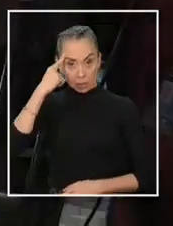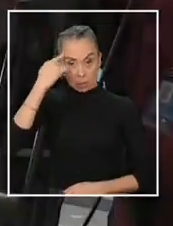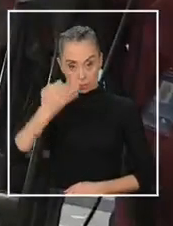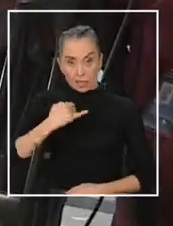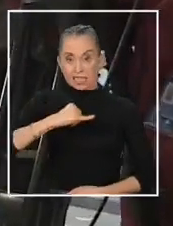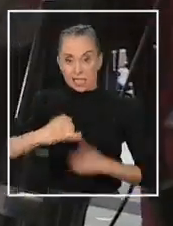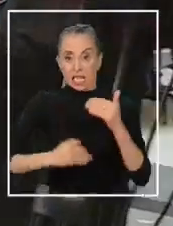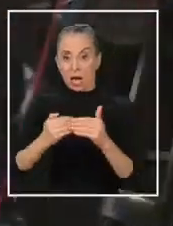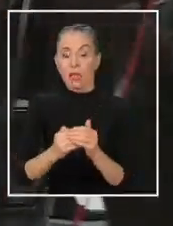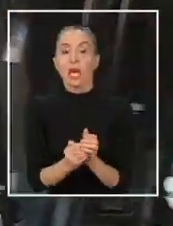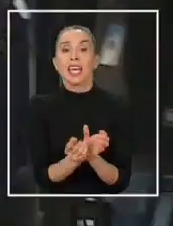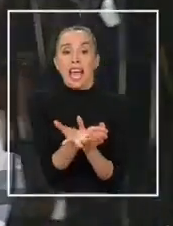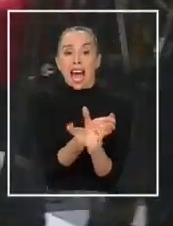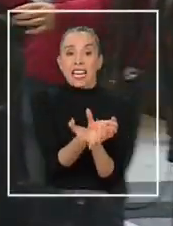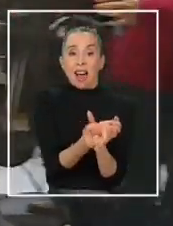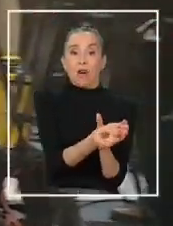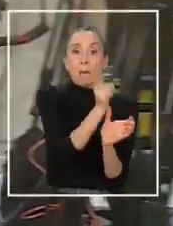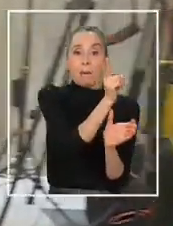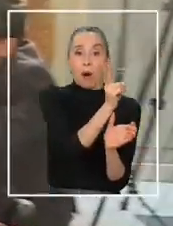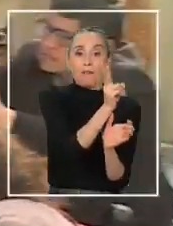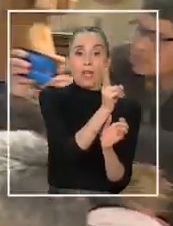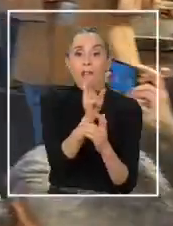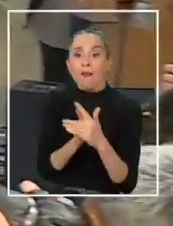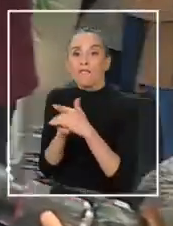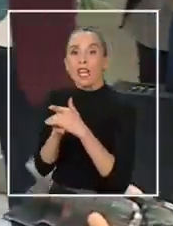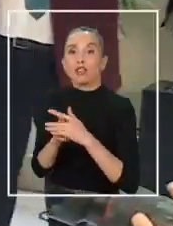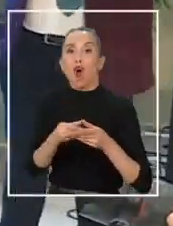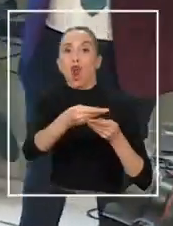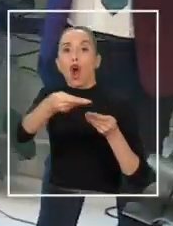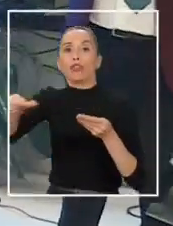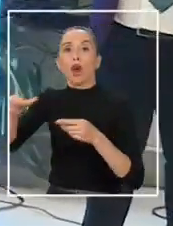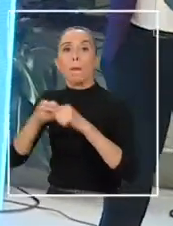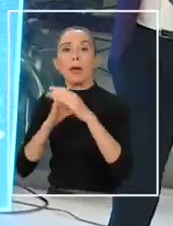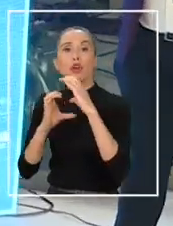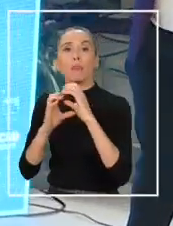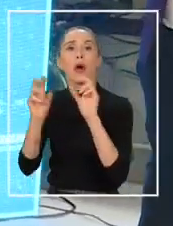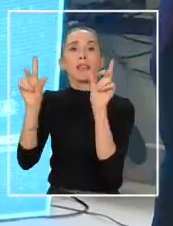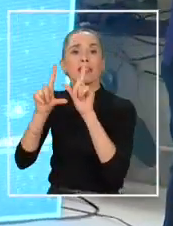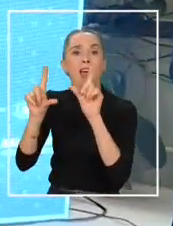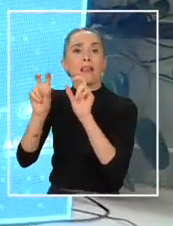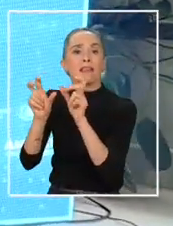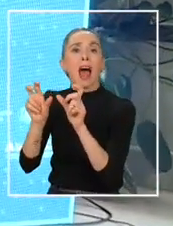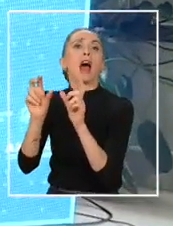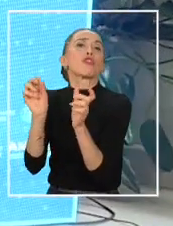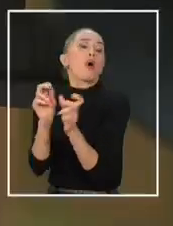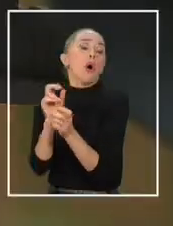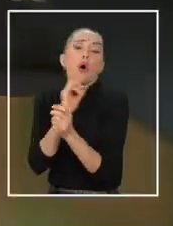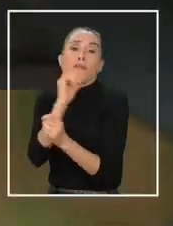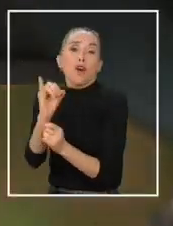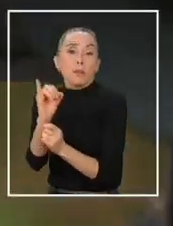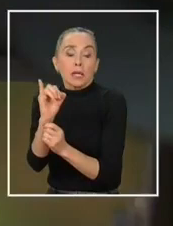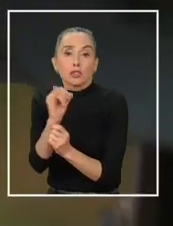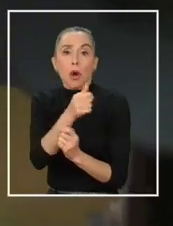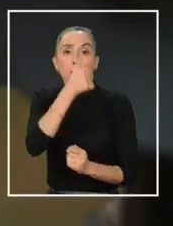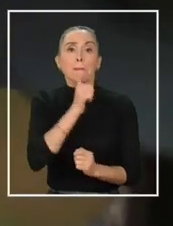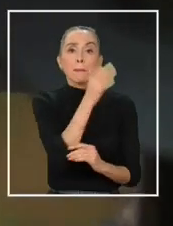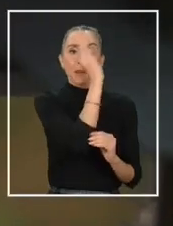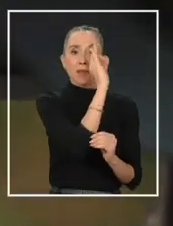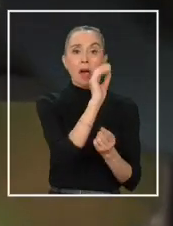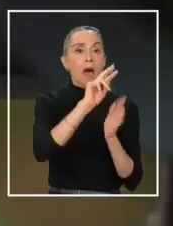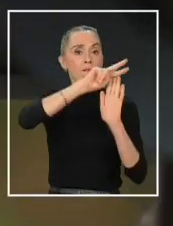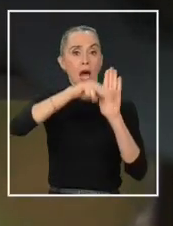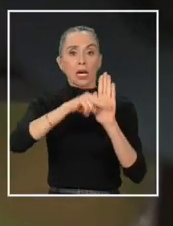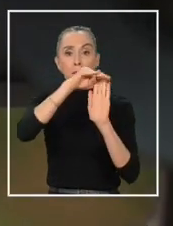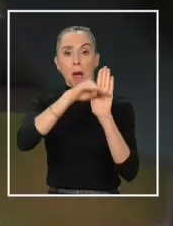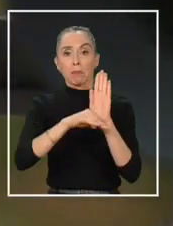adelante. Grabación prohibida y filtración a los medios de comunicación de una reunión privada. Polémica que traerá cambios en los protocolos y